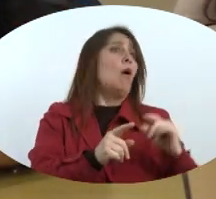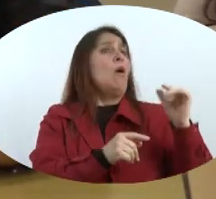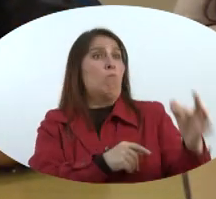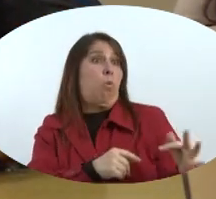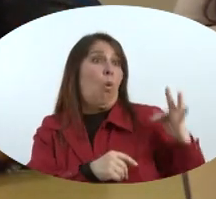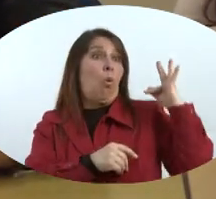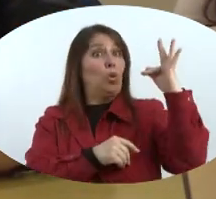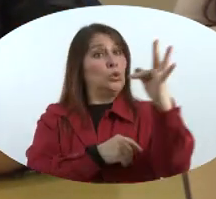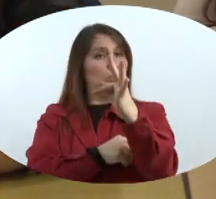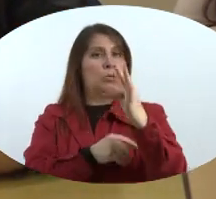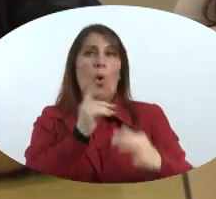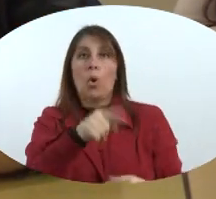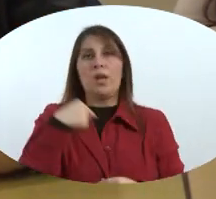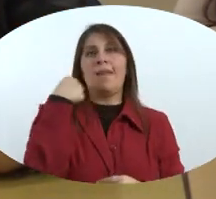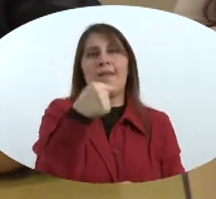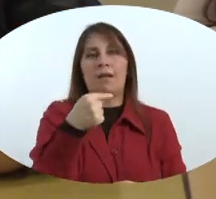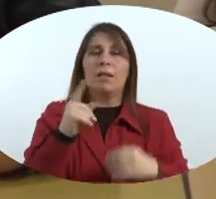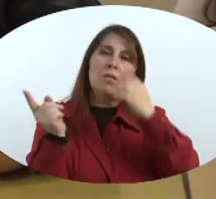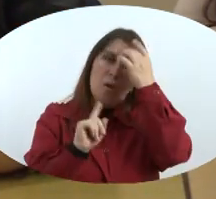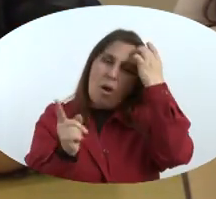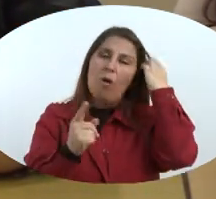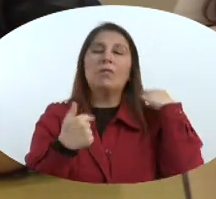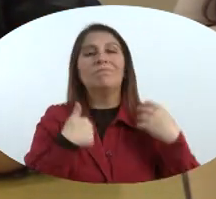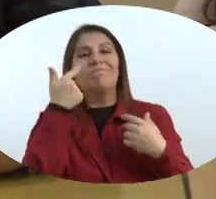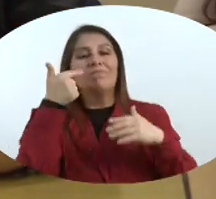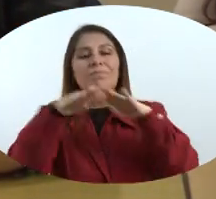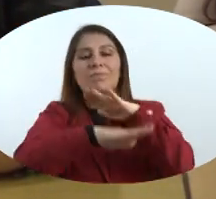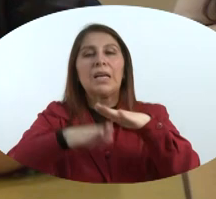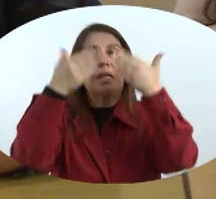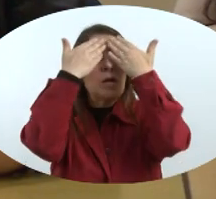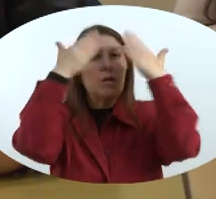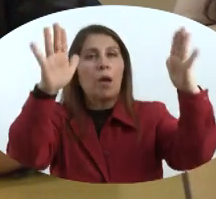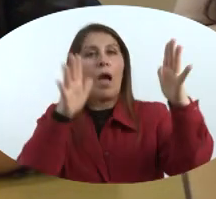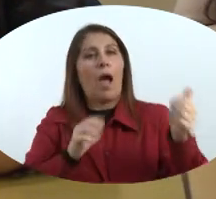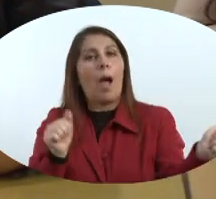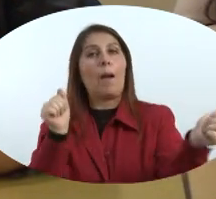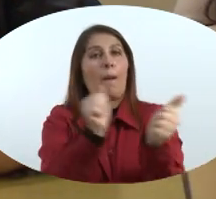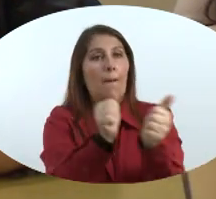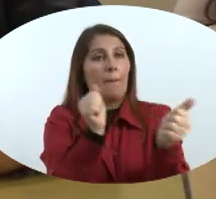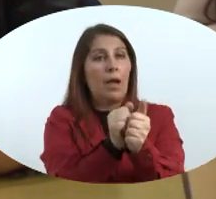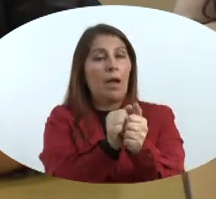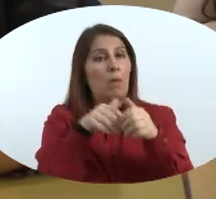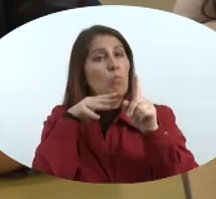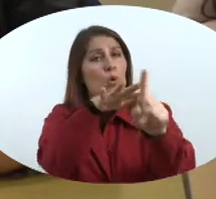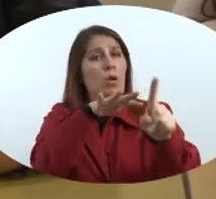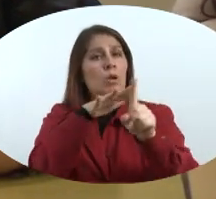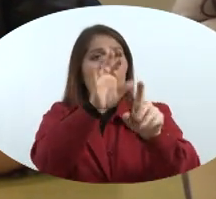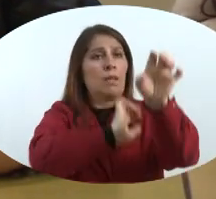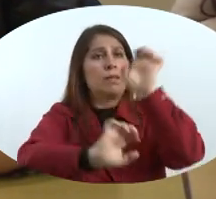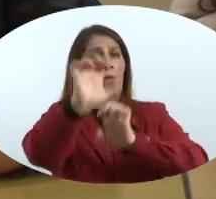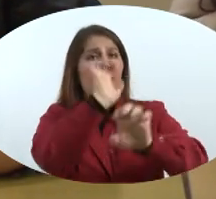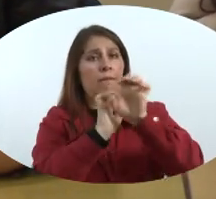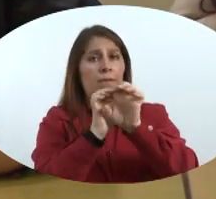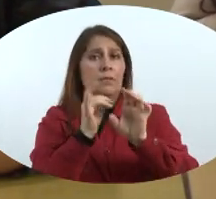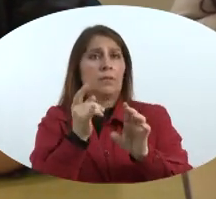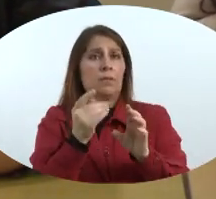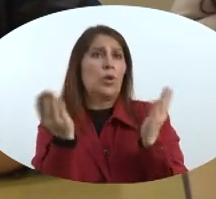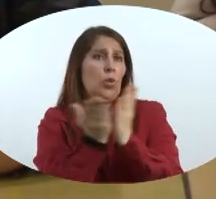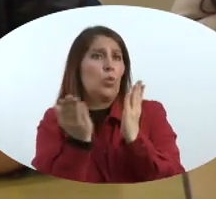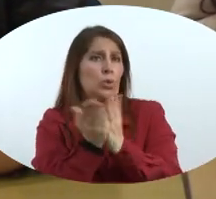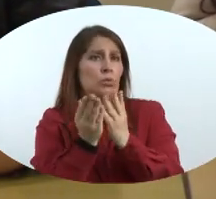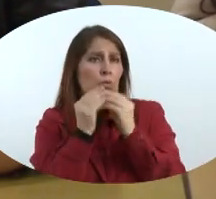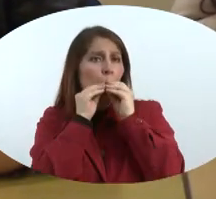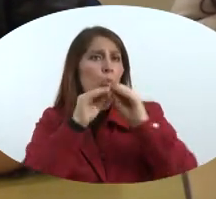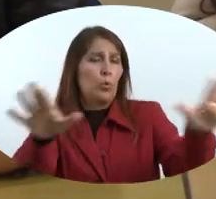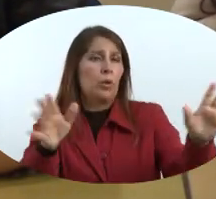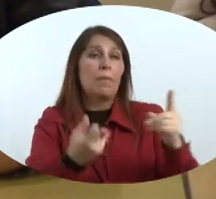totalmente positivo hay aspectos importantes en cuanto al avance democracia el acompañamiento que hizo la movilización en defensa a la educación pública pero pues